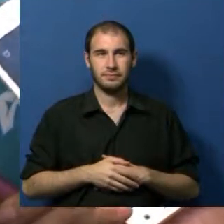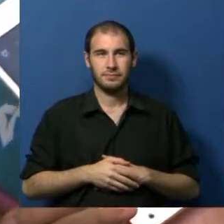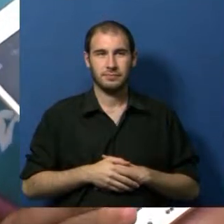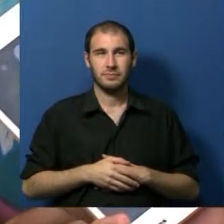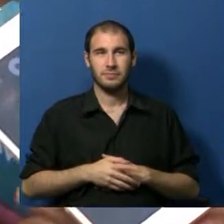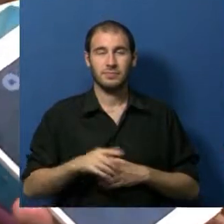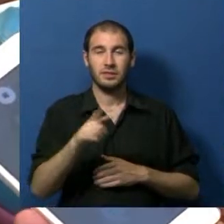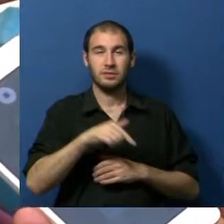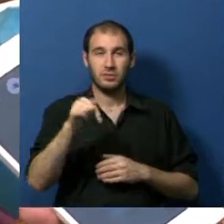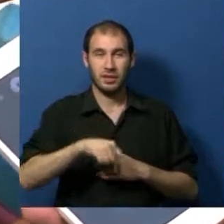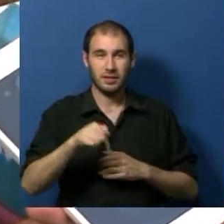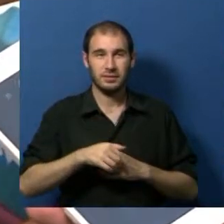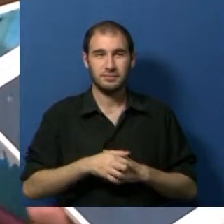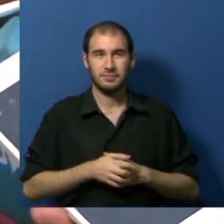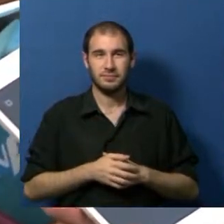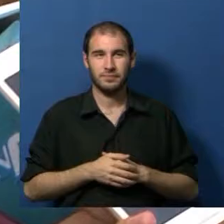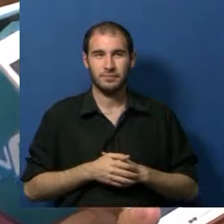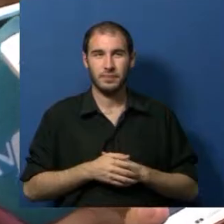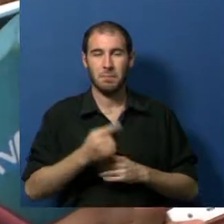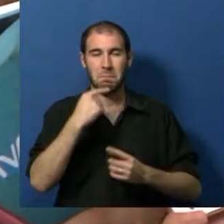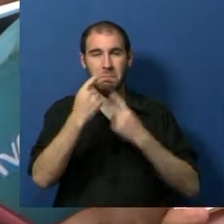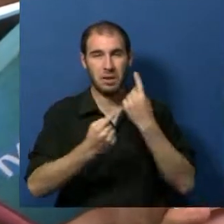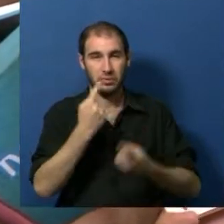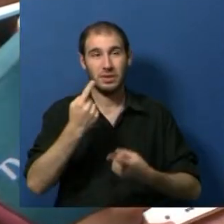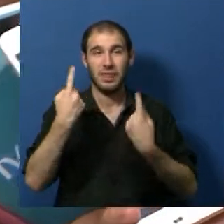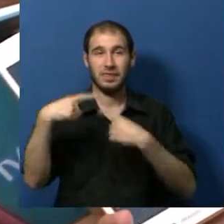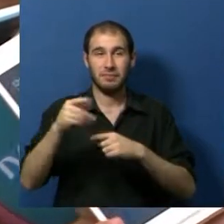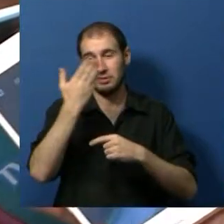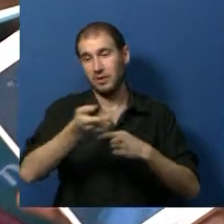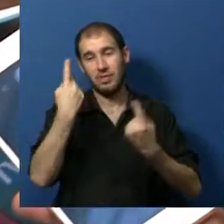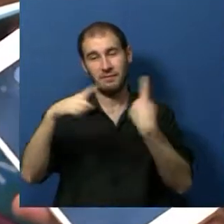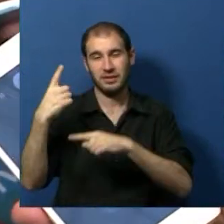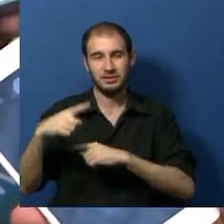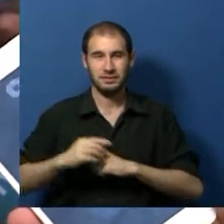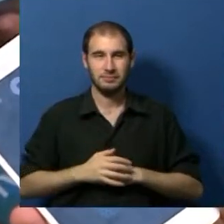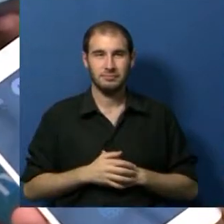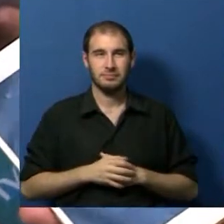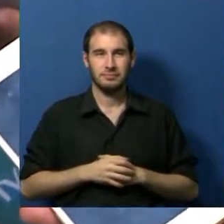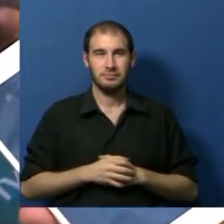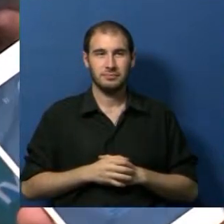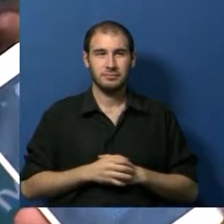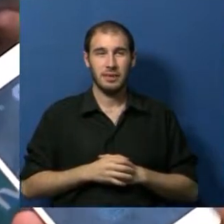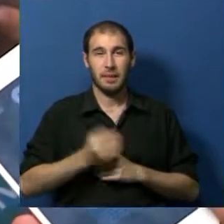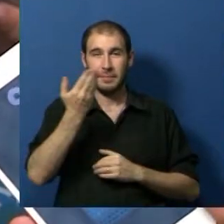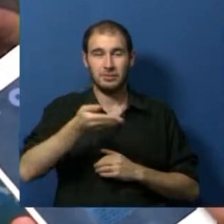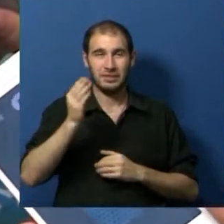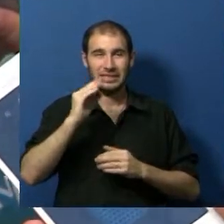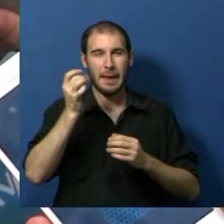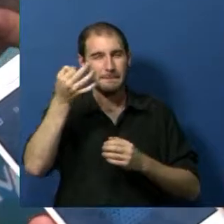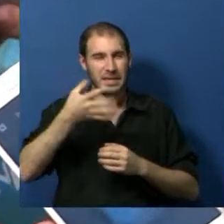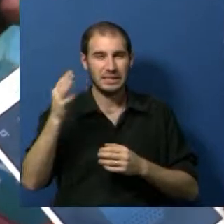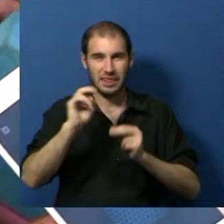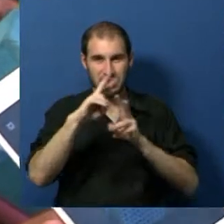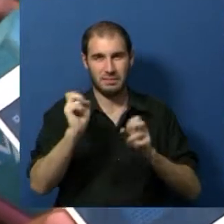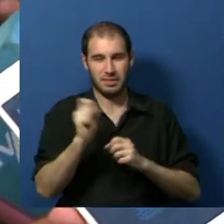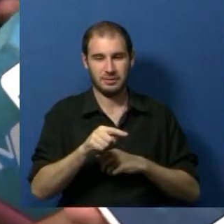Estamos haciendo una consulta a distintas personas con especialidad en el